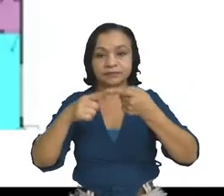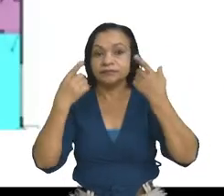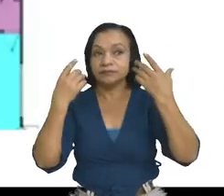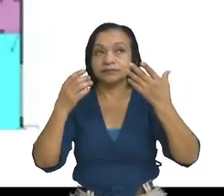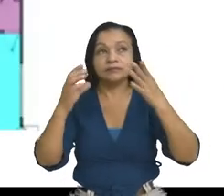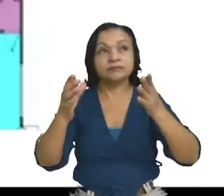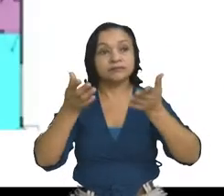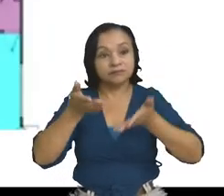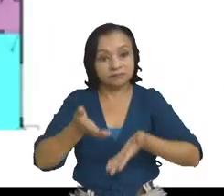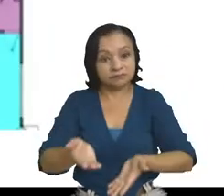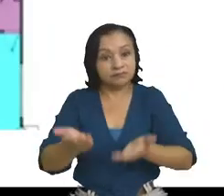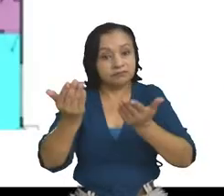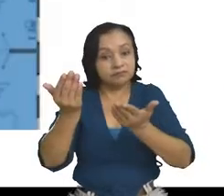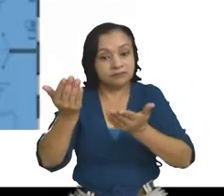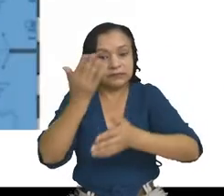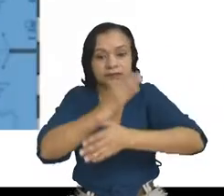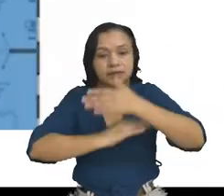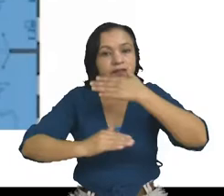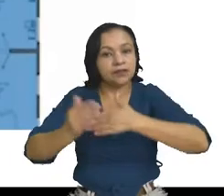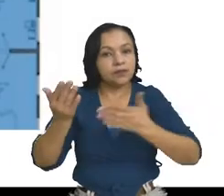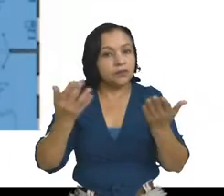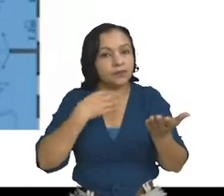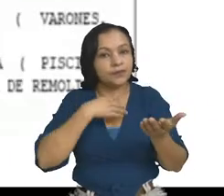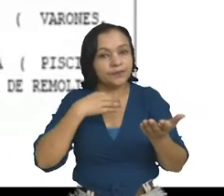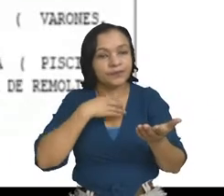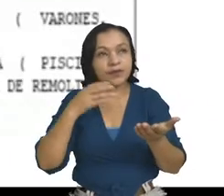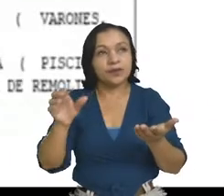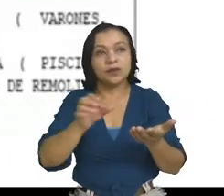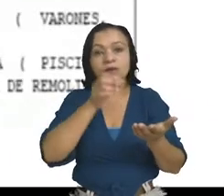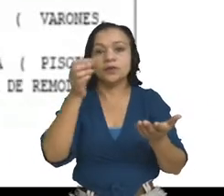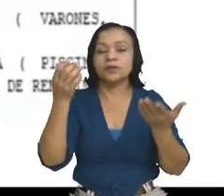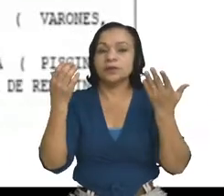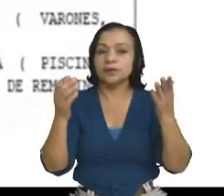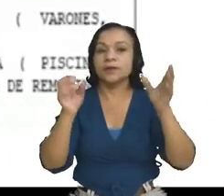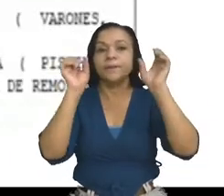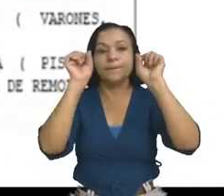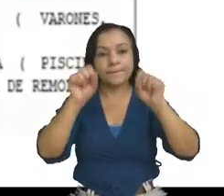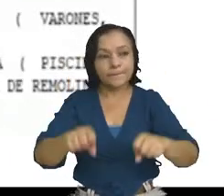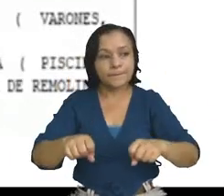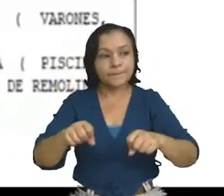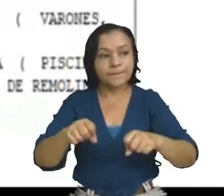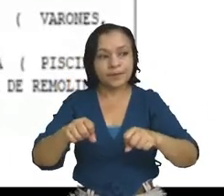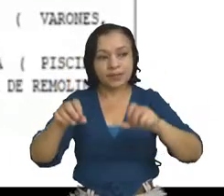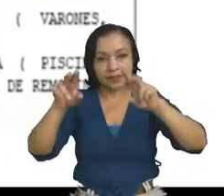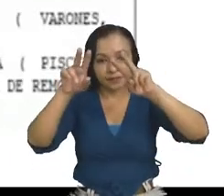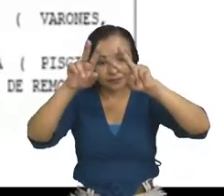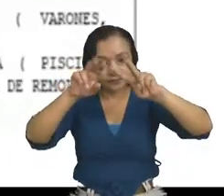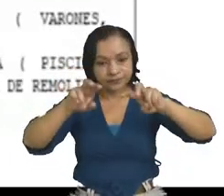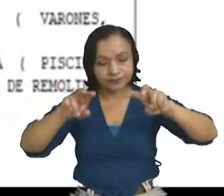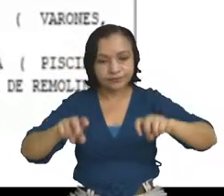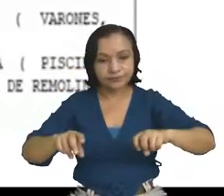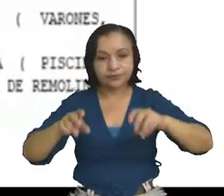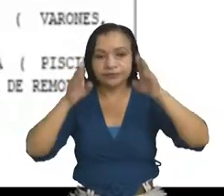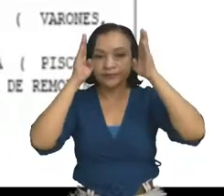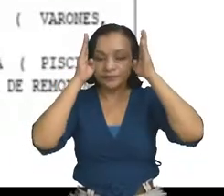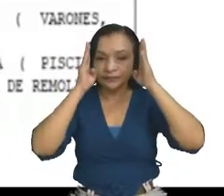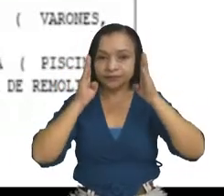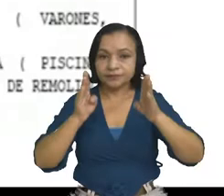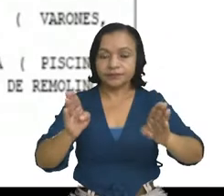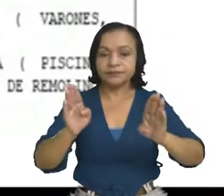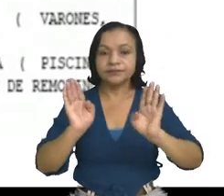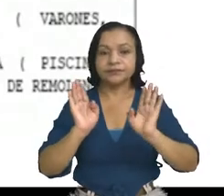que nacemos con alguna situación de discapacidad u otras causas, van a poder ser diagnosticados, atendidos y